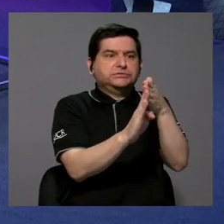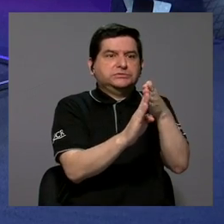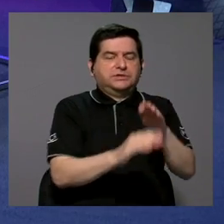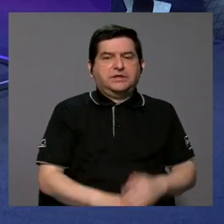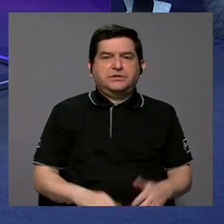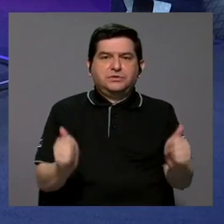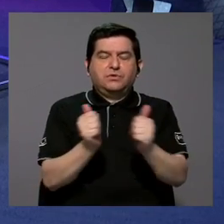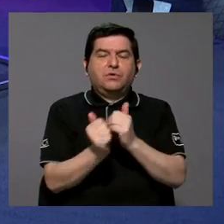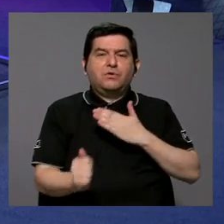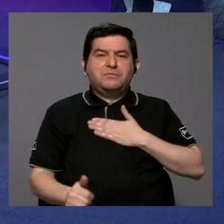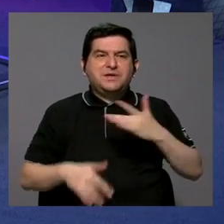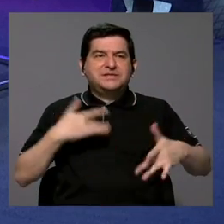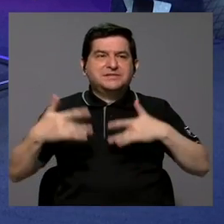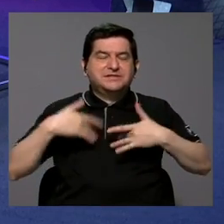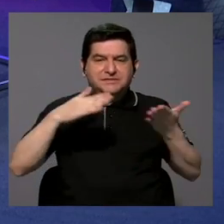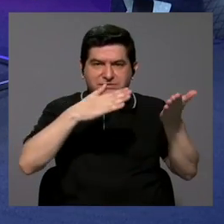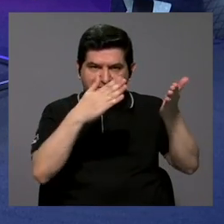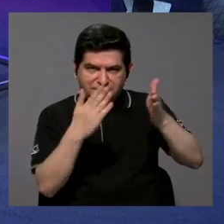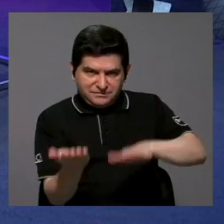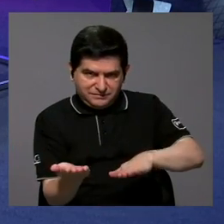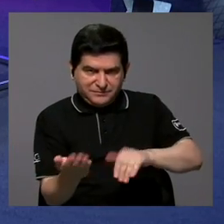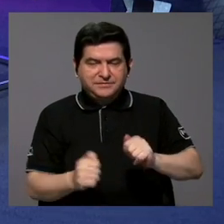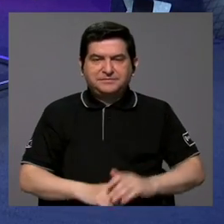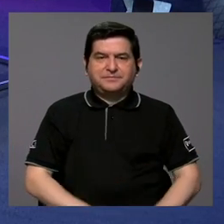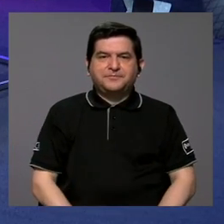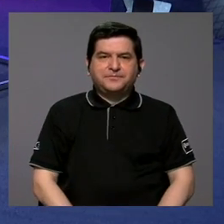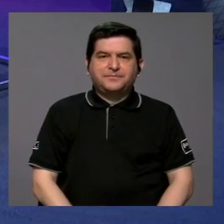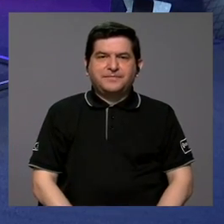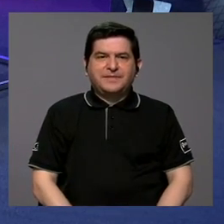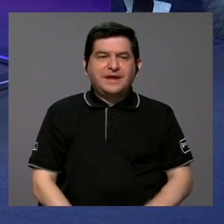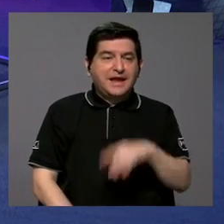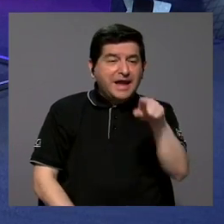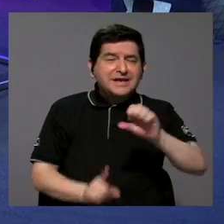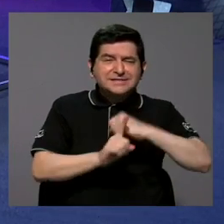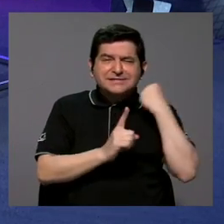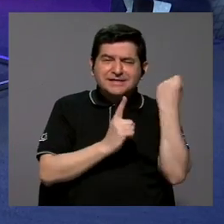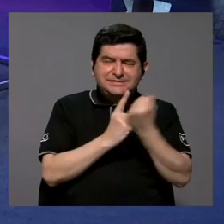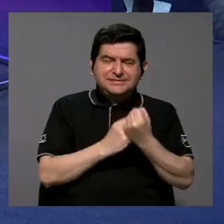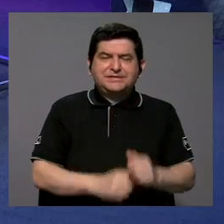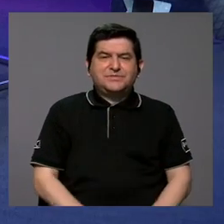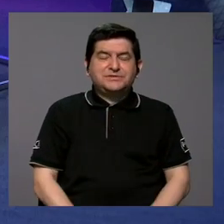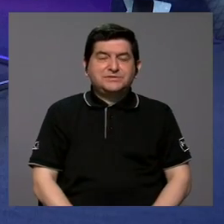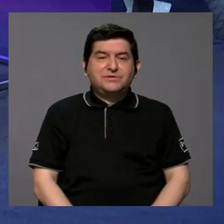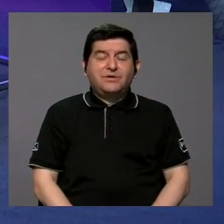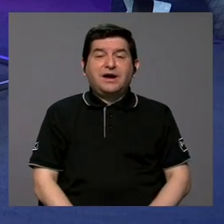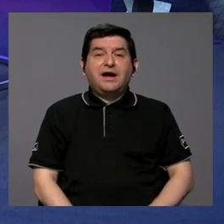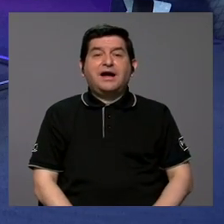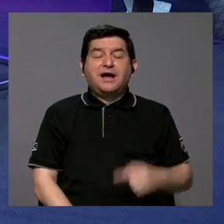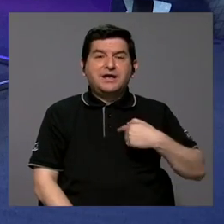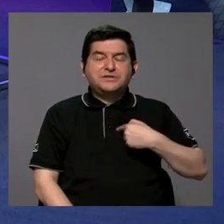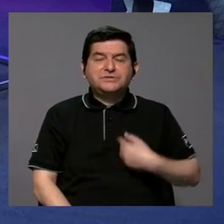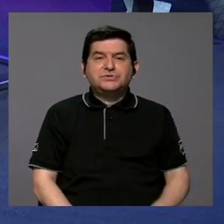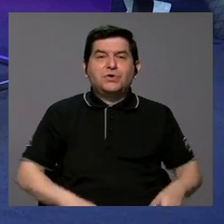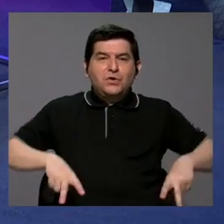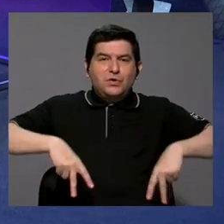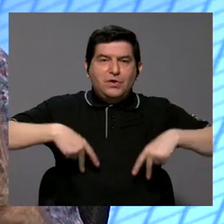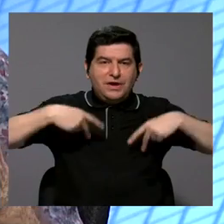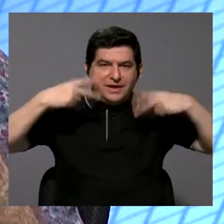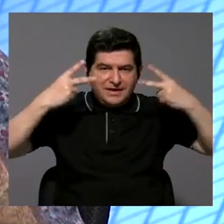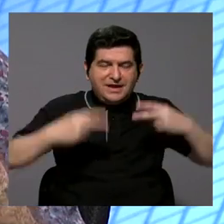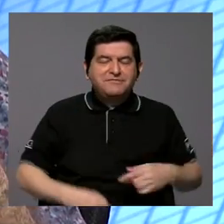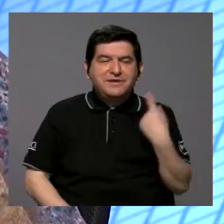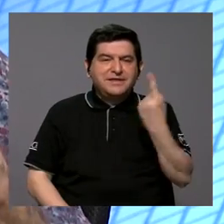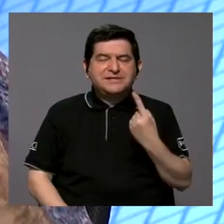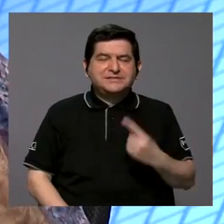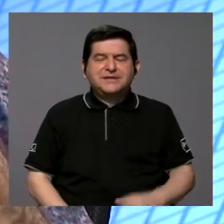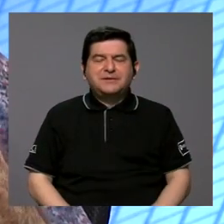pleno con mi mortalidad. Y entonces como que eso me hizo vivir en el momento constante de mi vida, siempre,